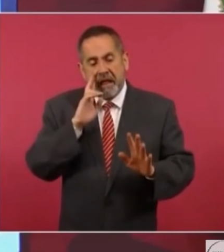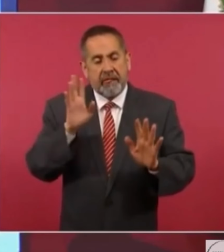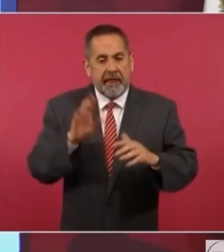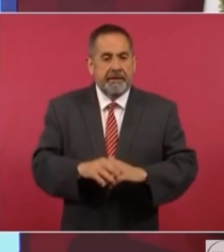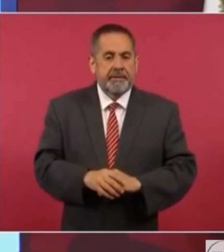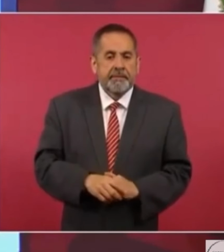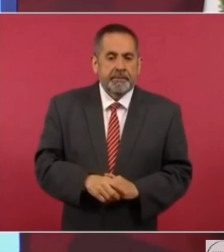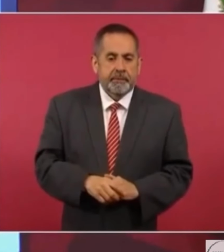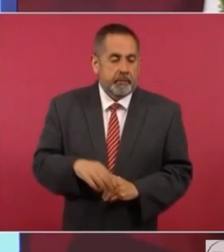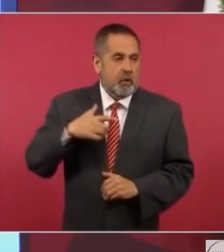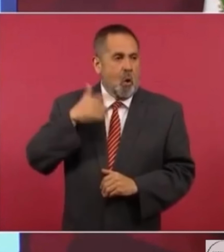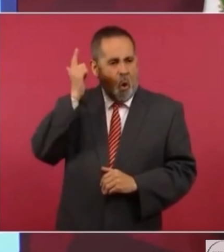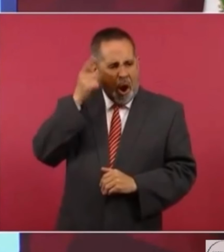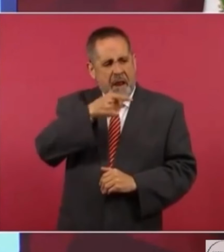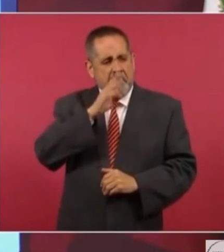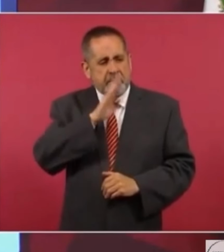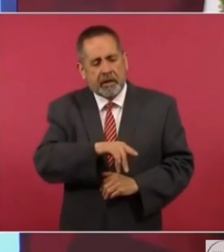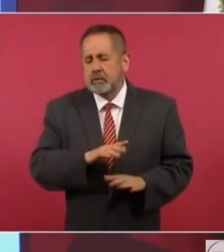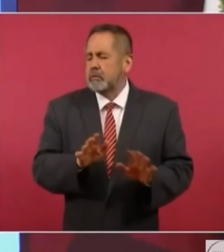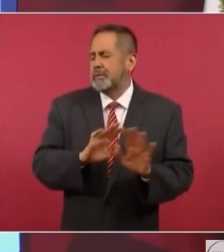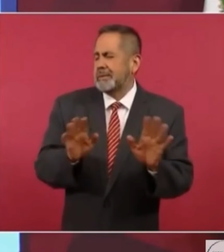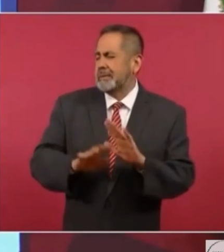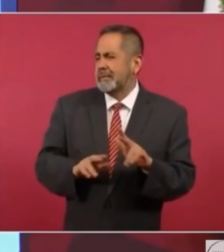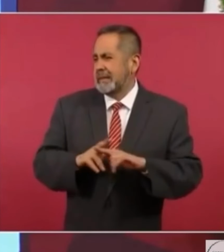Yo no le deseo mal a nadie.